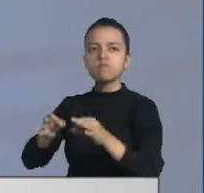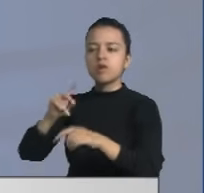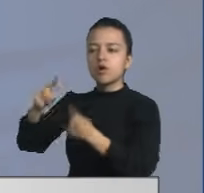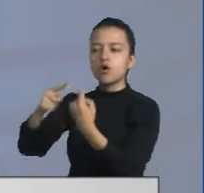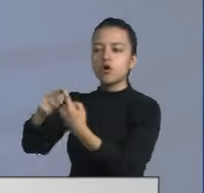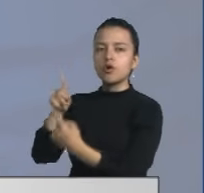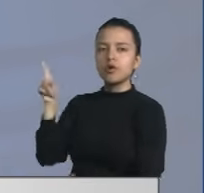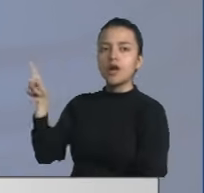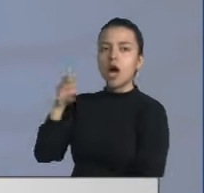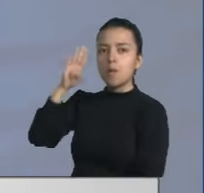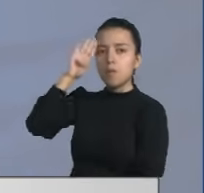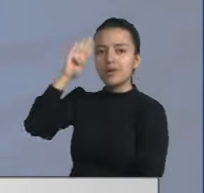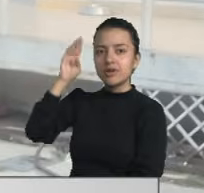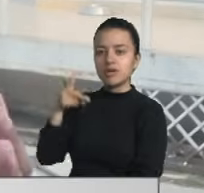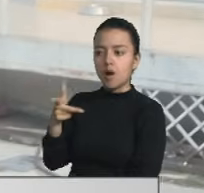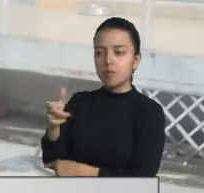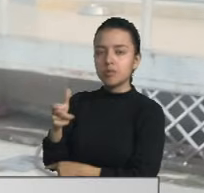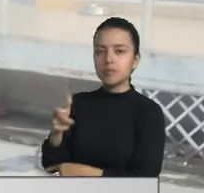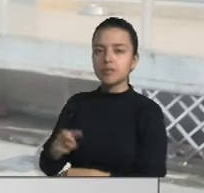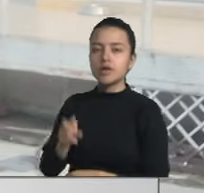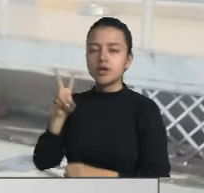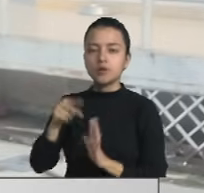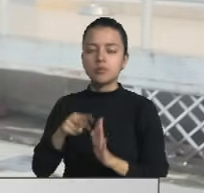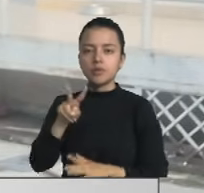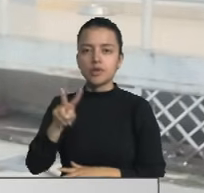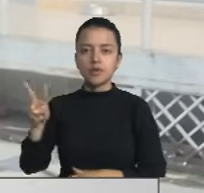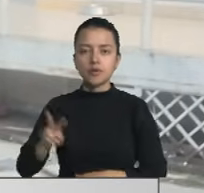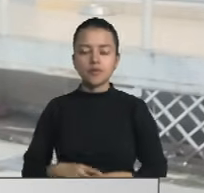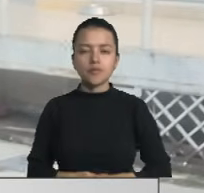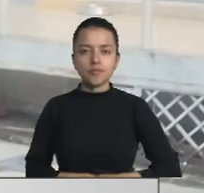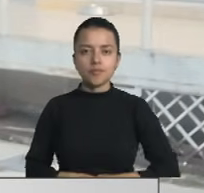del denominado Plan Pistola. Sobre este presunto